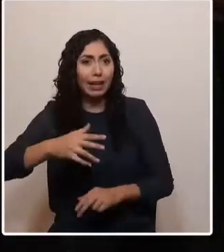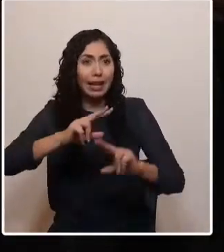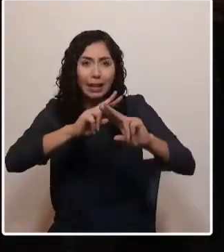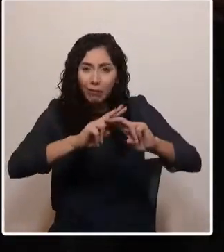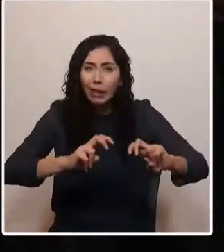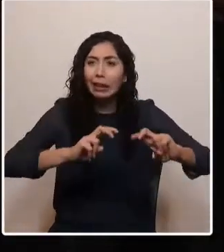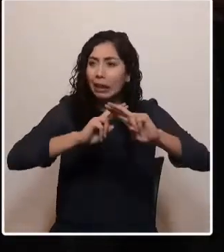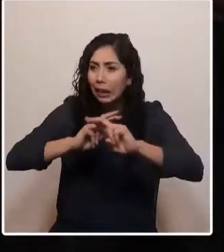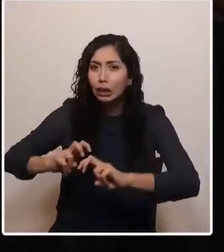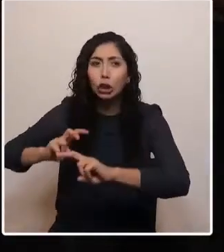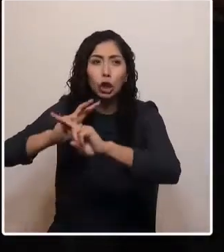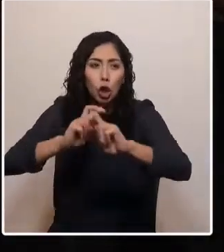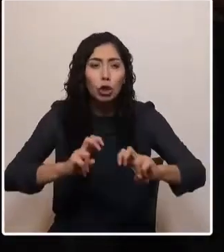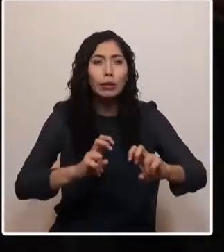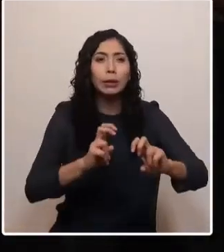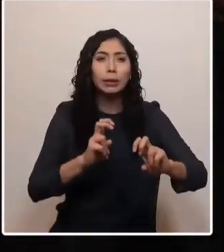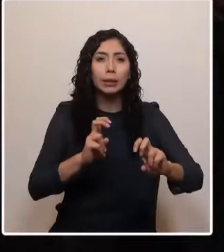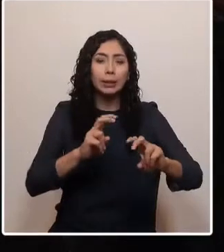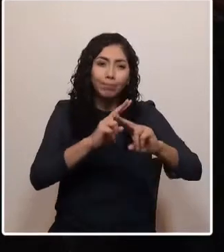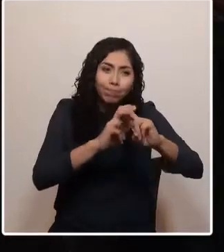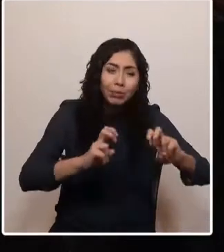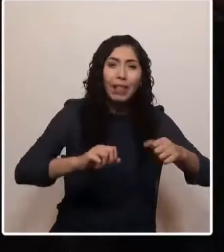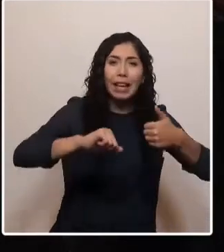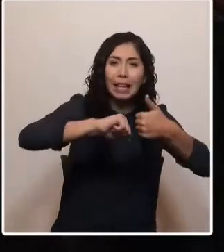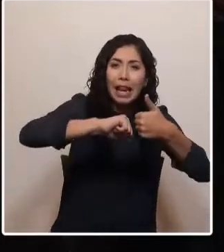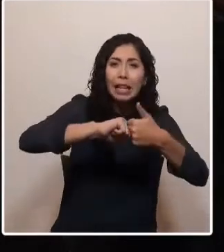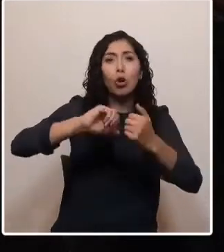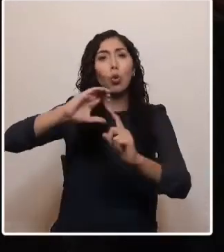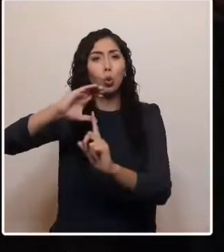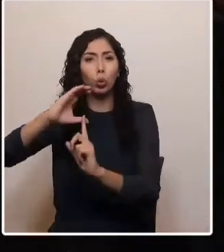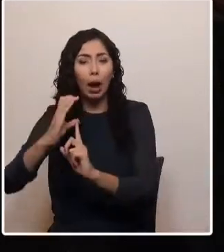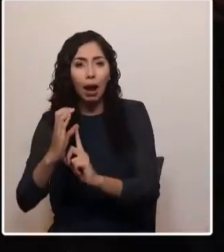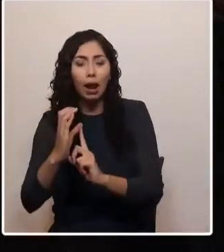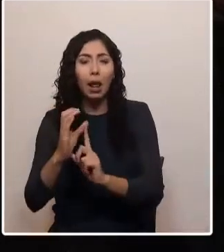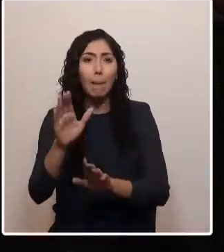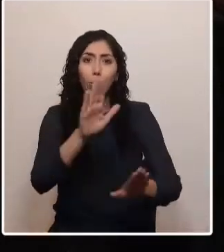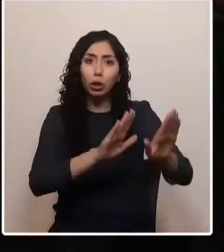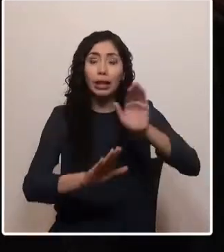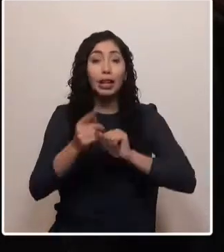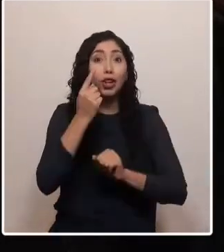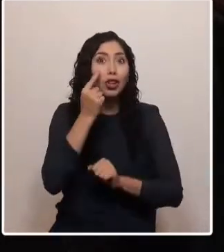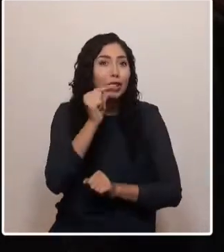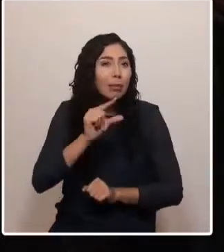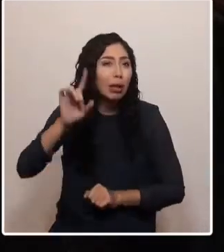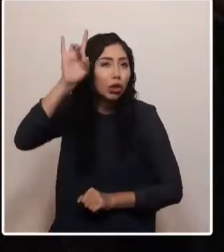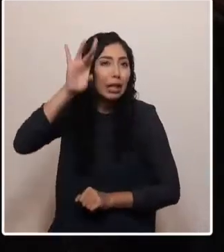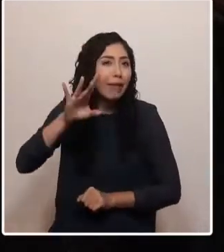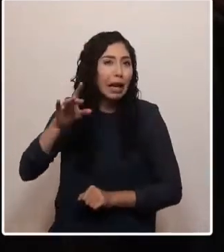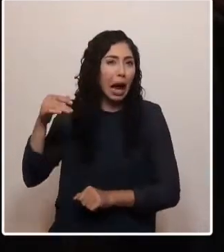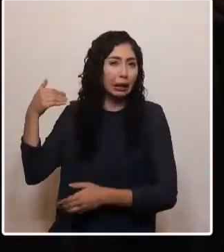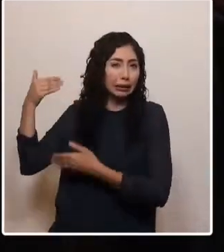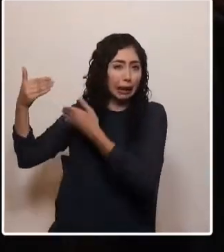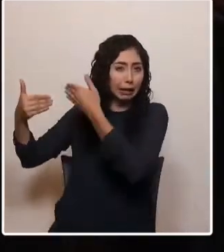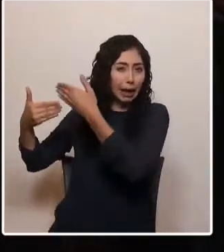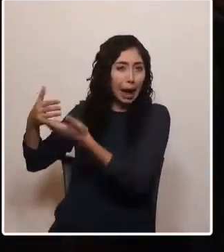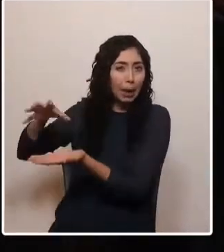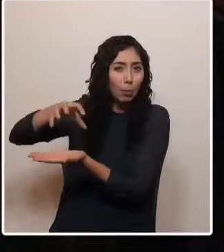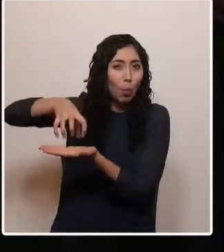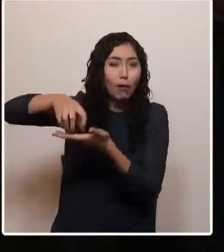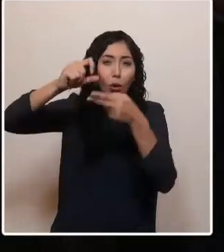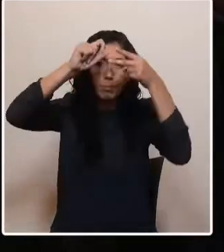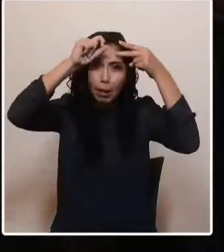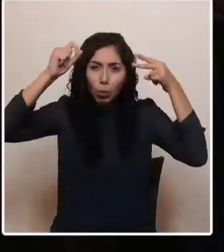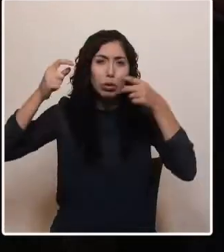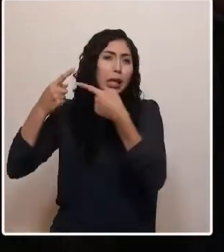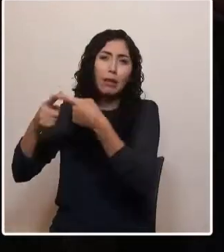de los estudios de género, de los estudios culturales, de proteger y fomentar el conocimiento ancestral presente en el Quimón mapuche y en las filosofías indígenas.